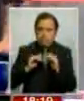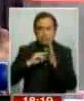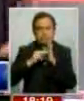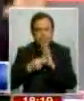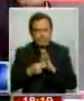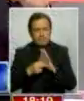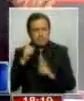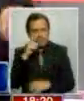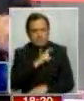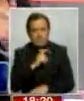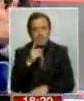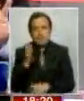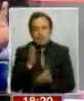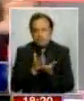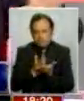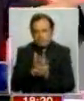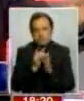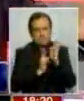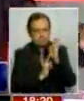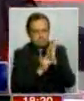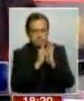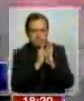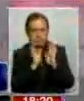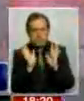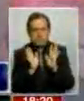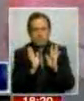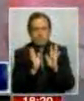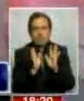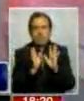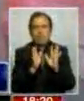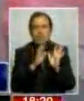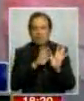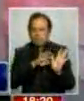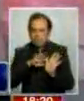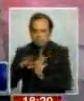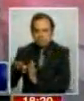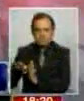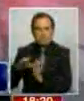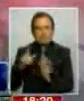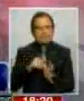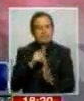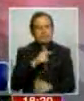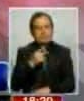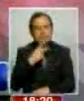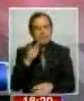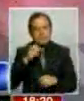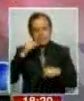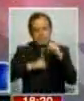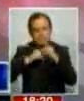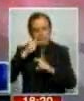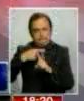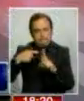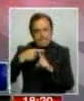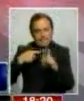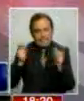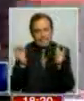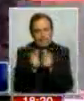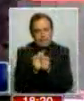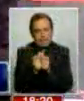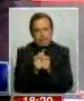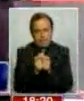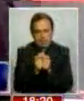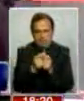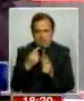comenzaron, digamos, que esto afectaba el crecimiento, la inversión, y eso se ha quedado al lado. Después, mira, que la pequeña empresa también ha quedado al lado, porque nosotros